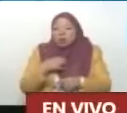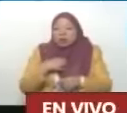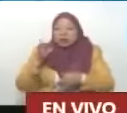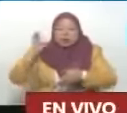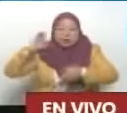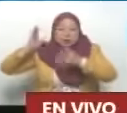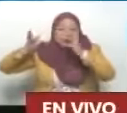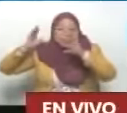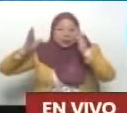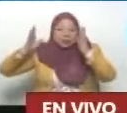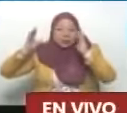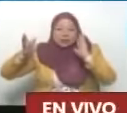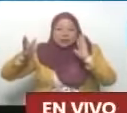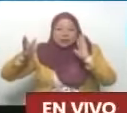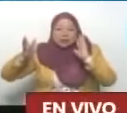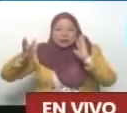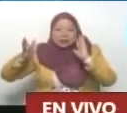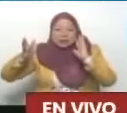un tremendo